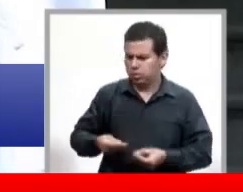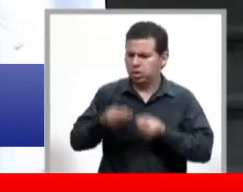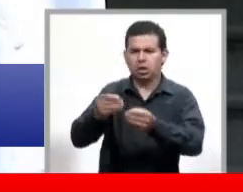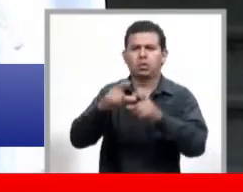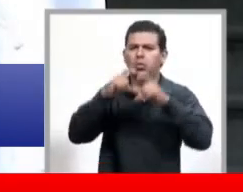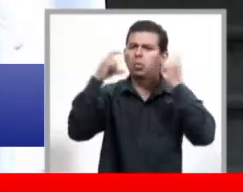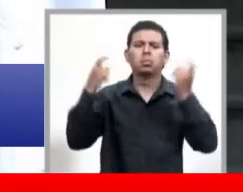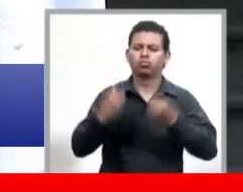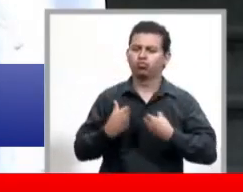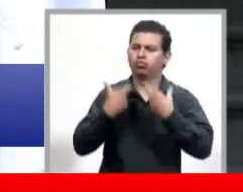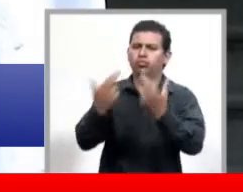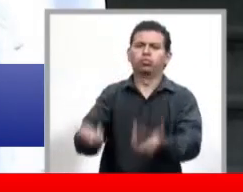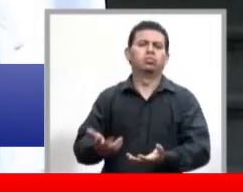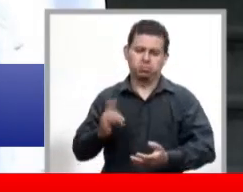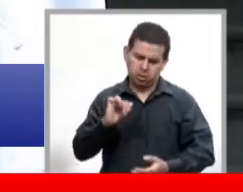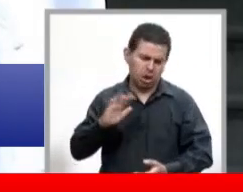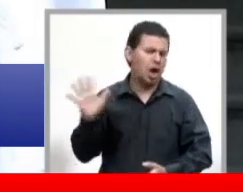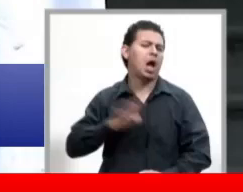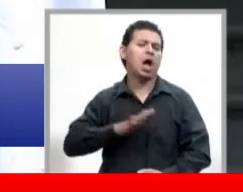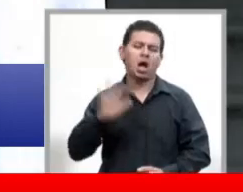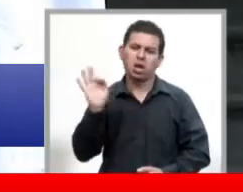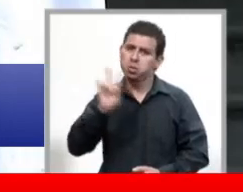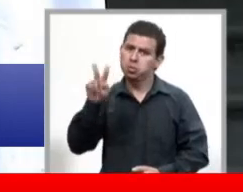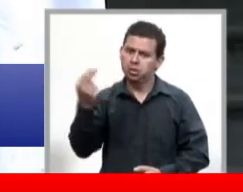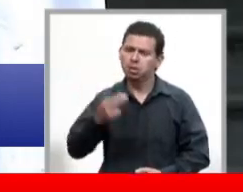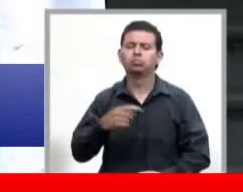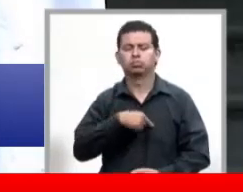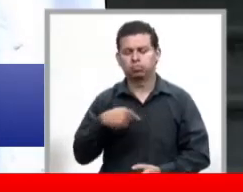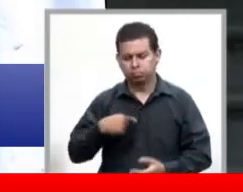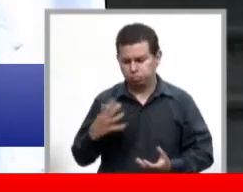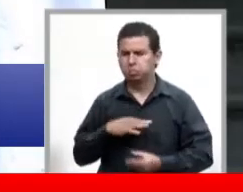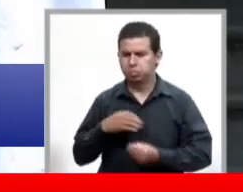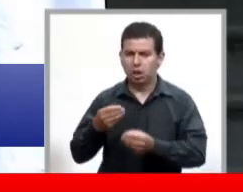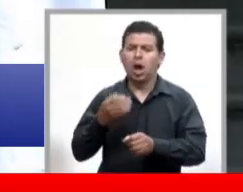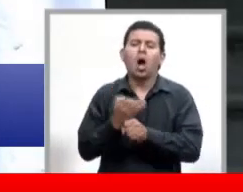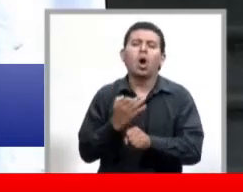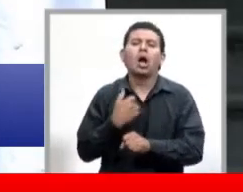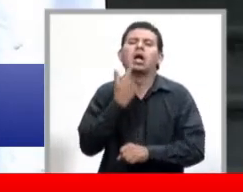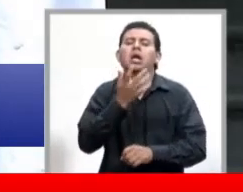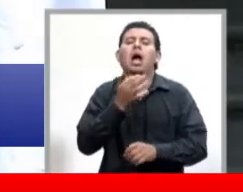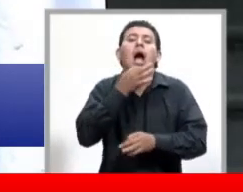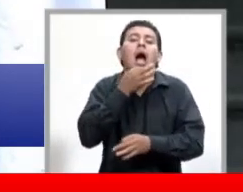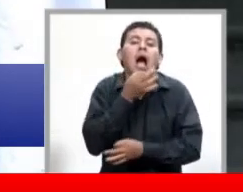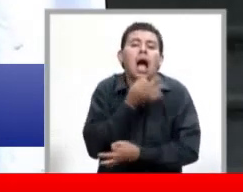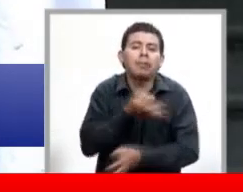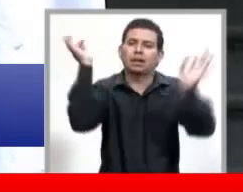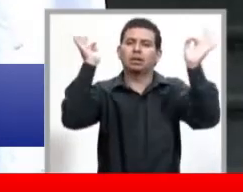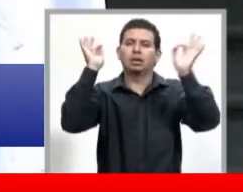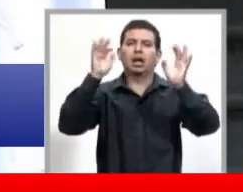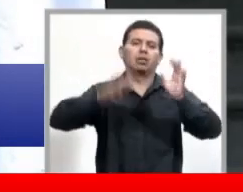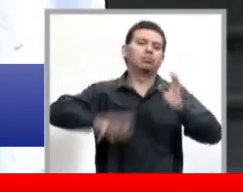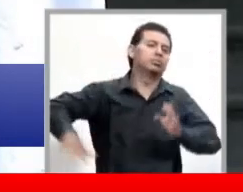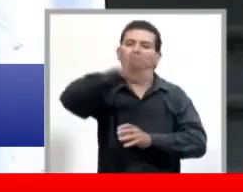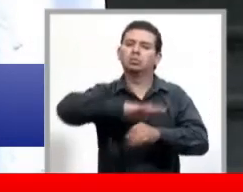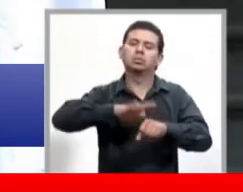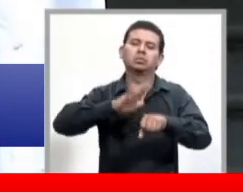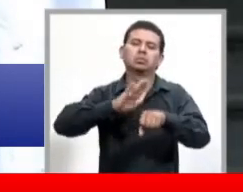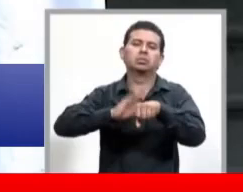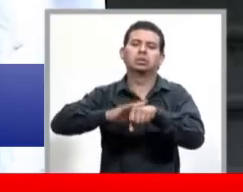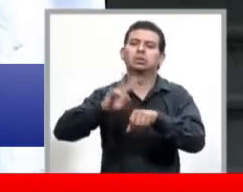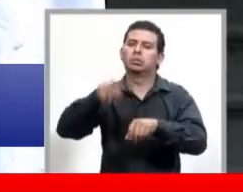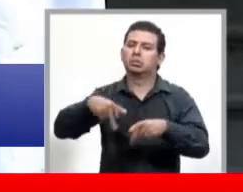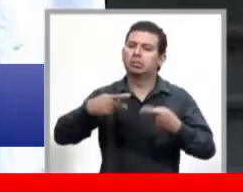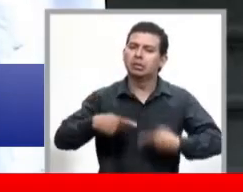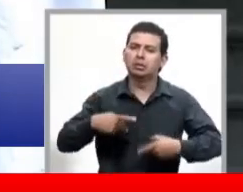muy específicos. Lo que hoy hacemos es una invitación en el marco del respeto a los derechos humanos para que toda